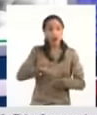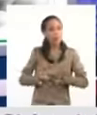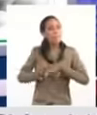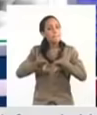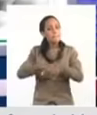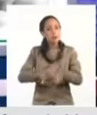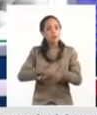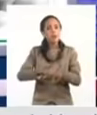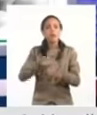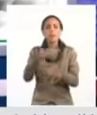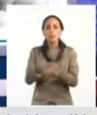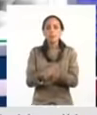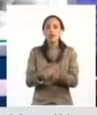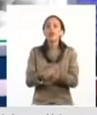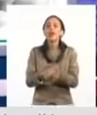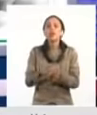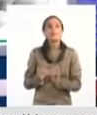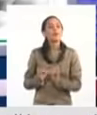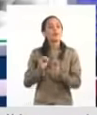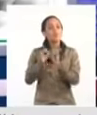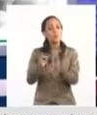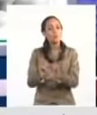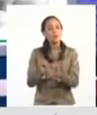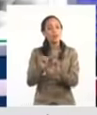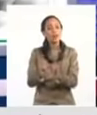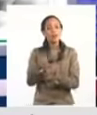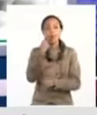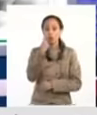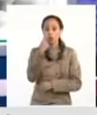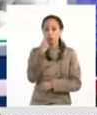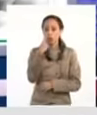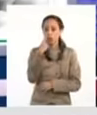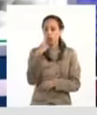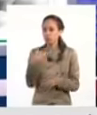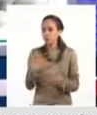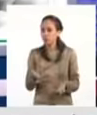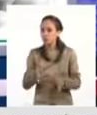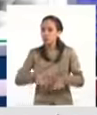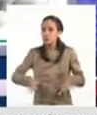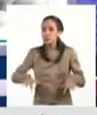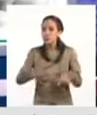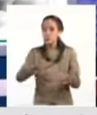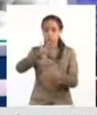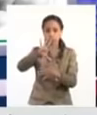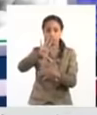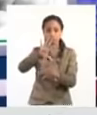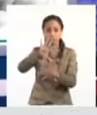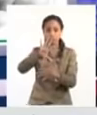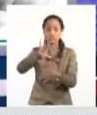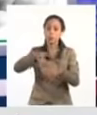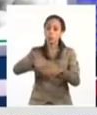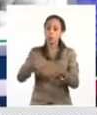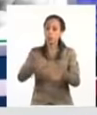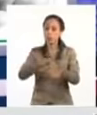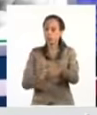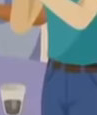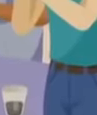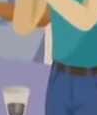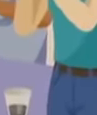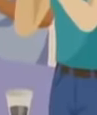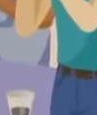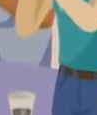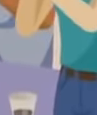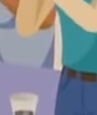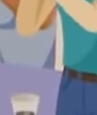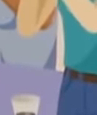para un recorrido informativo y también para conocer cómo se encuentra la región a partir del impacto de la COVID-19.